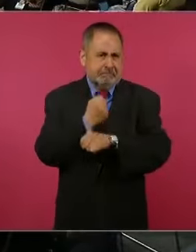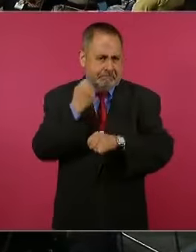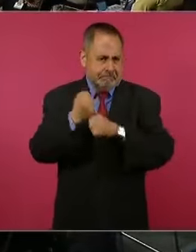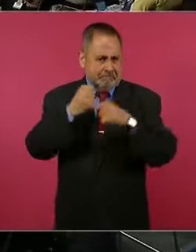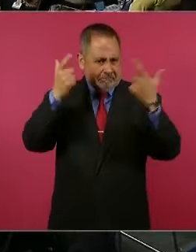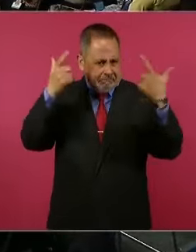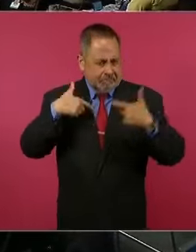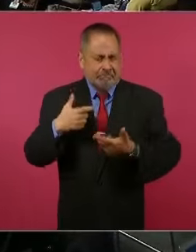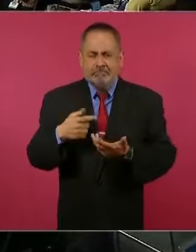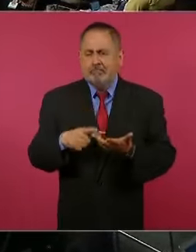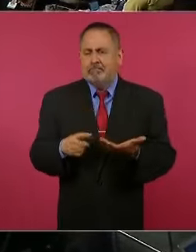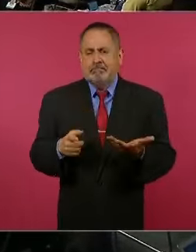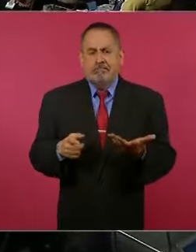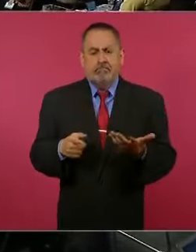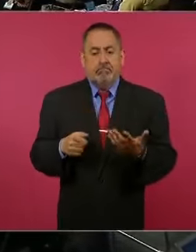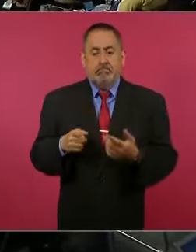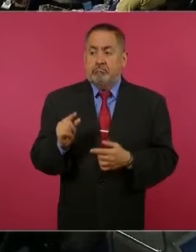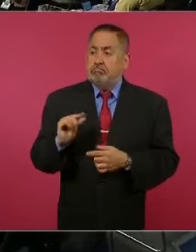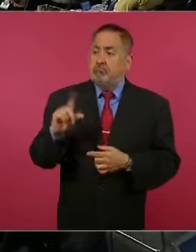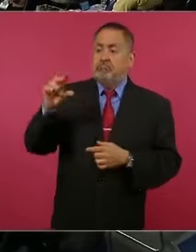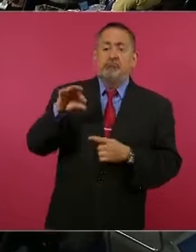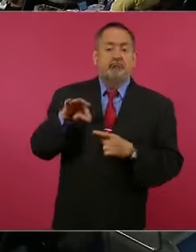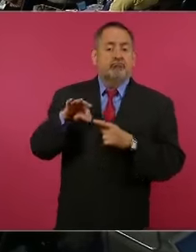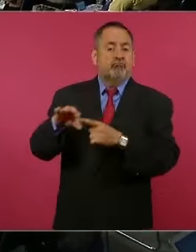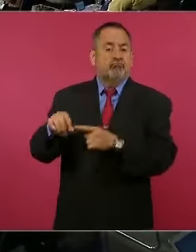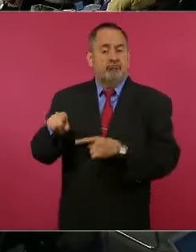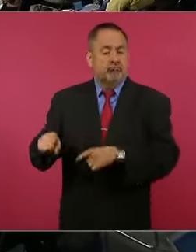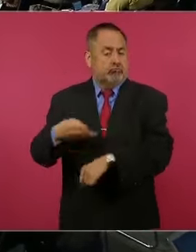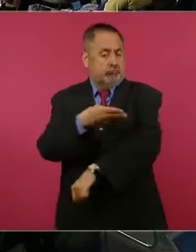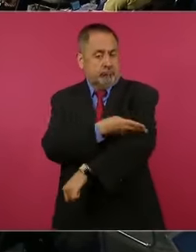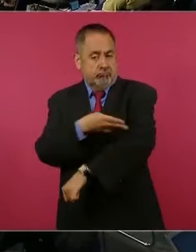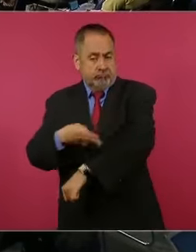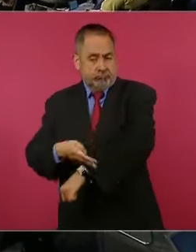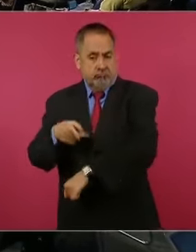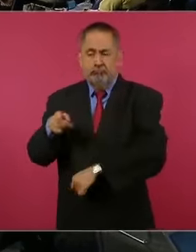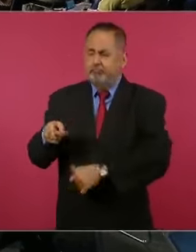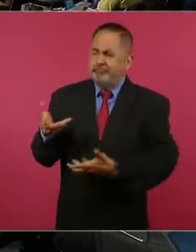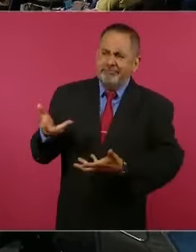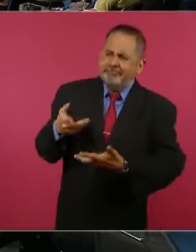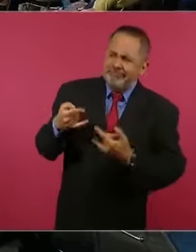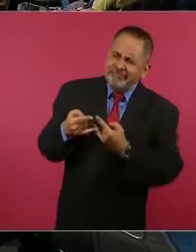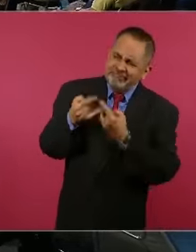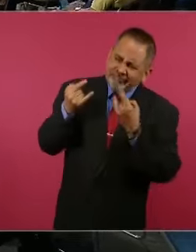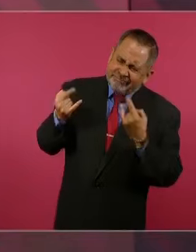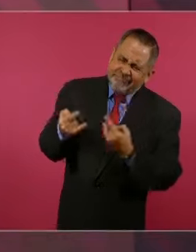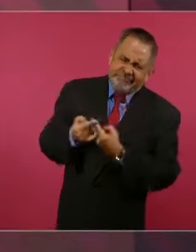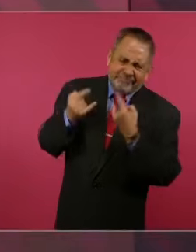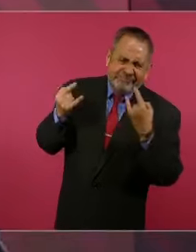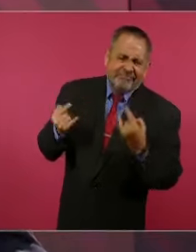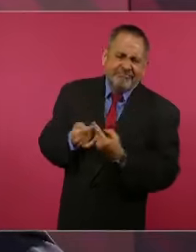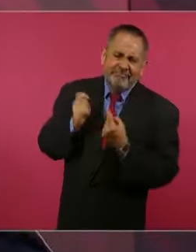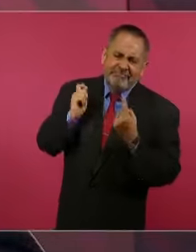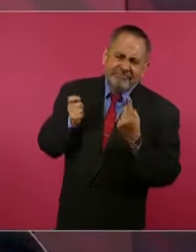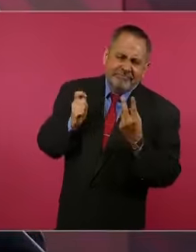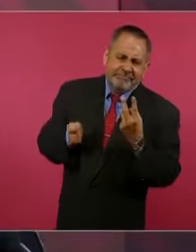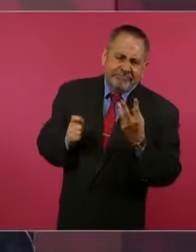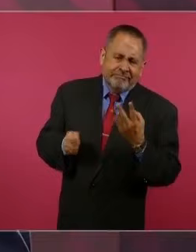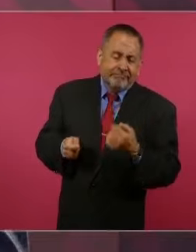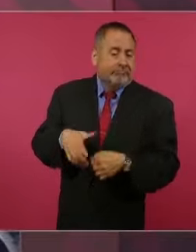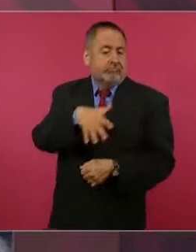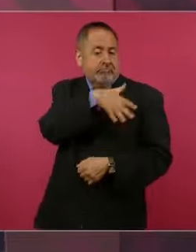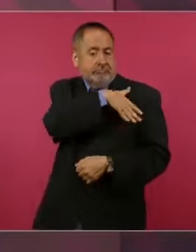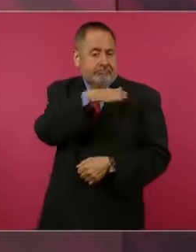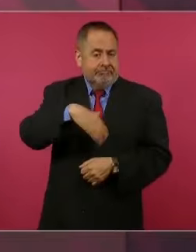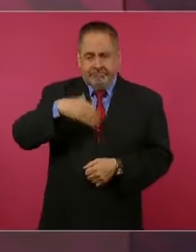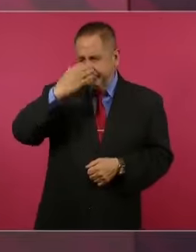Zapata el apóstol de la Democracia Francisco Madero lo que hizo el general